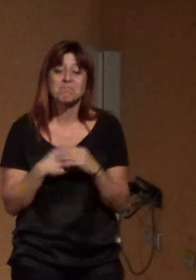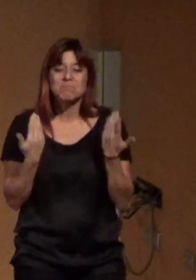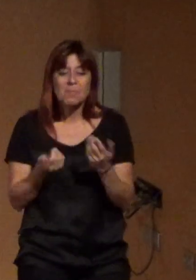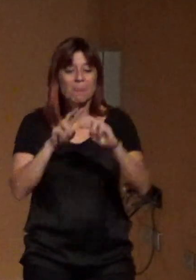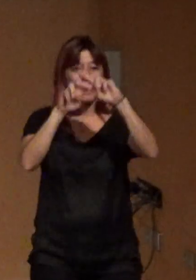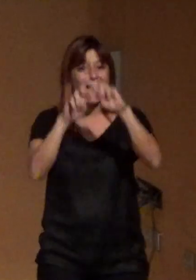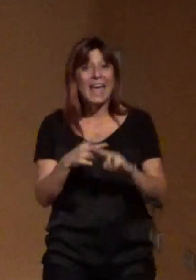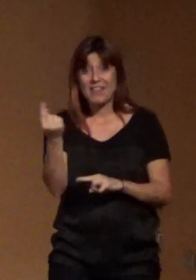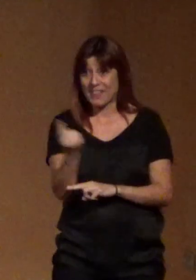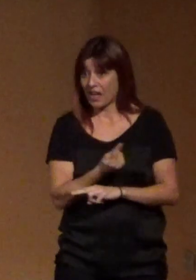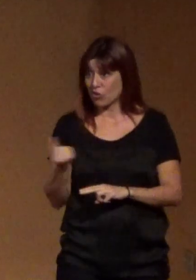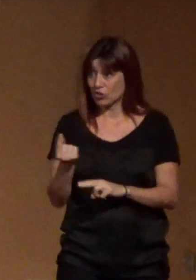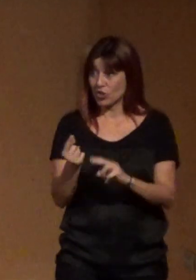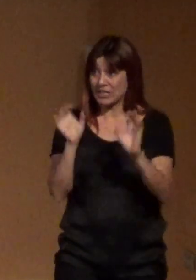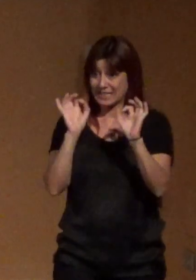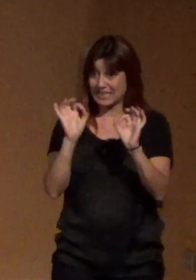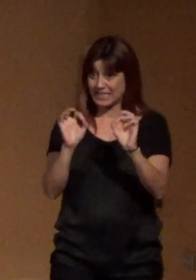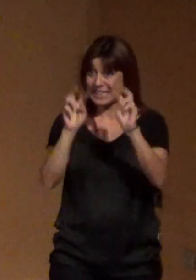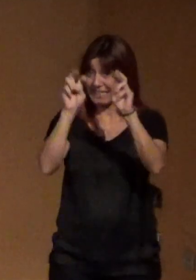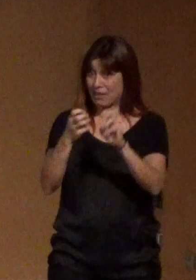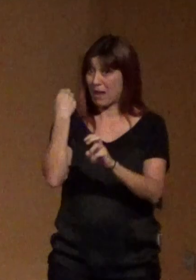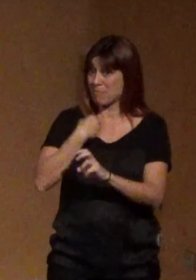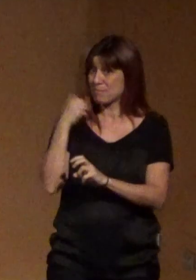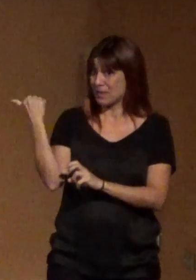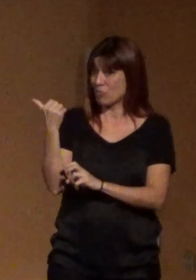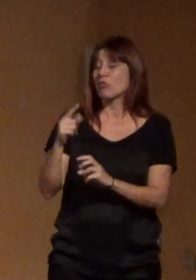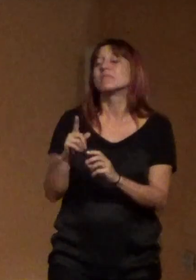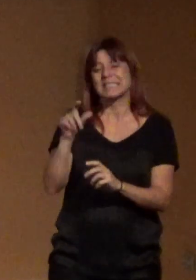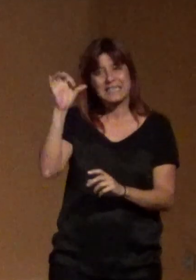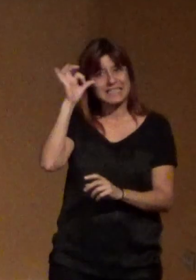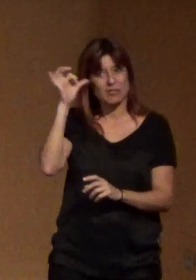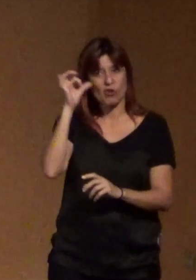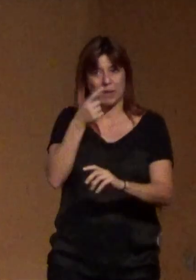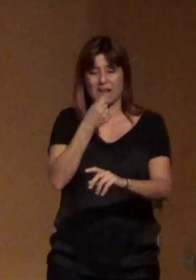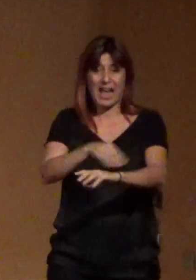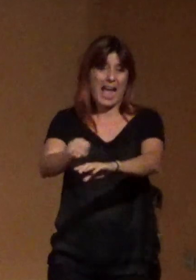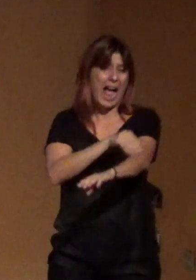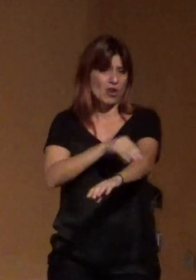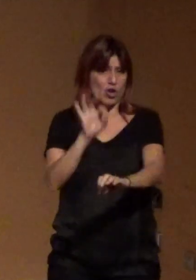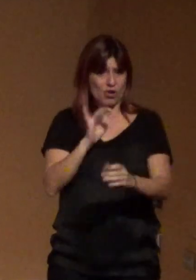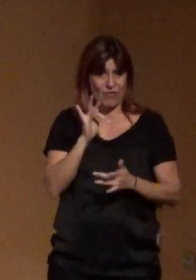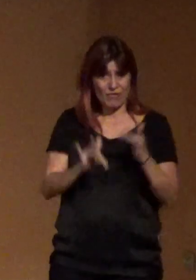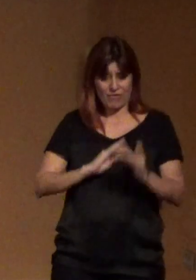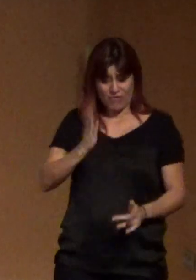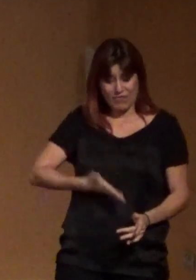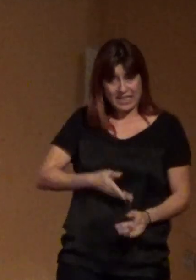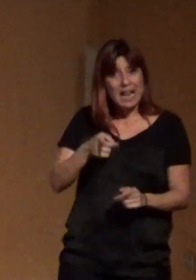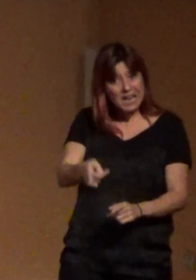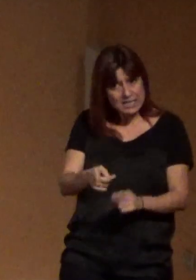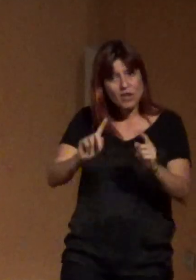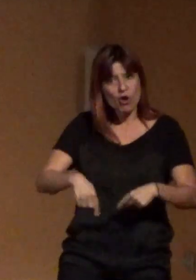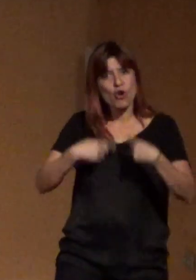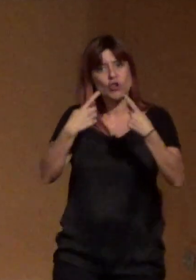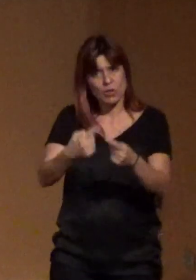diagnóstico del síndrome del alcohólico fetal es muy importante porque son las causas más identificables del retraso mental y pasa muchas